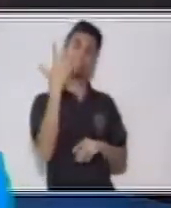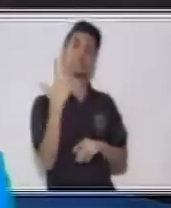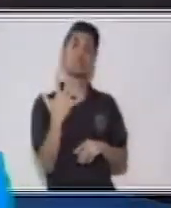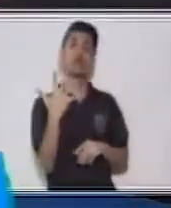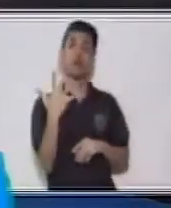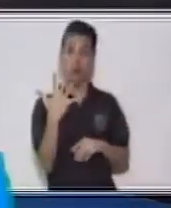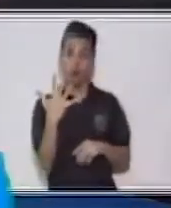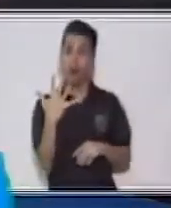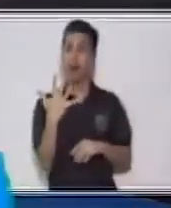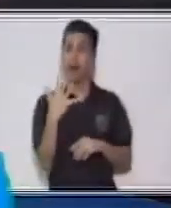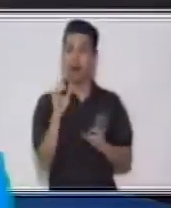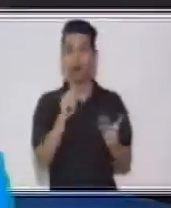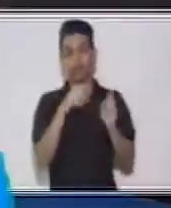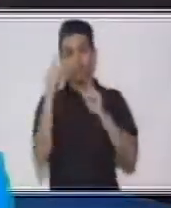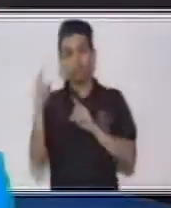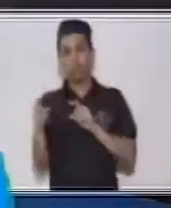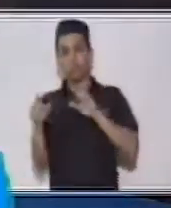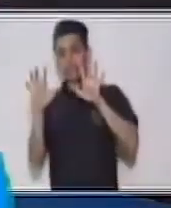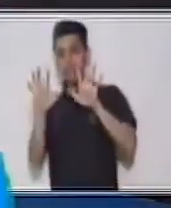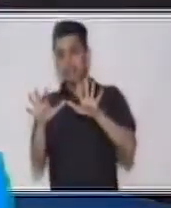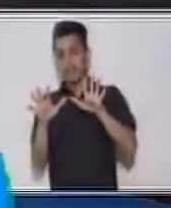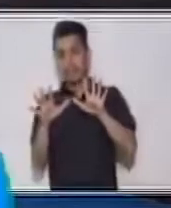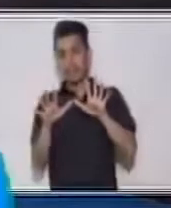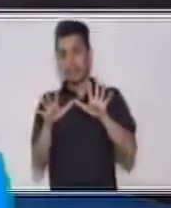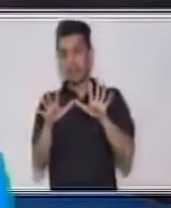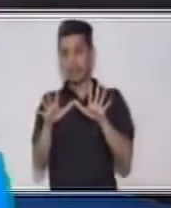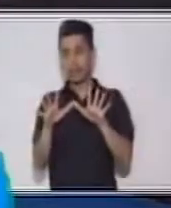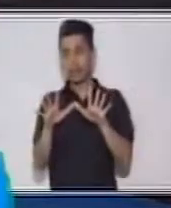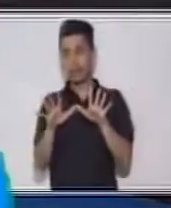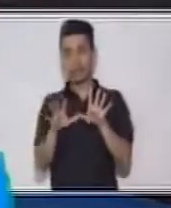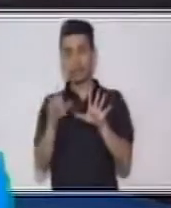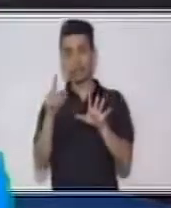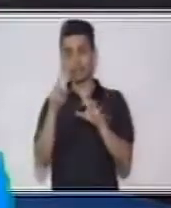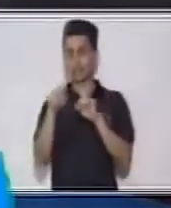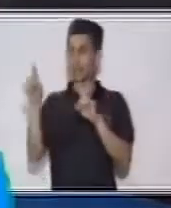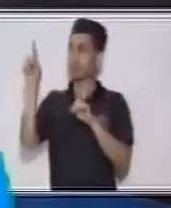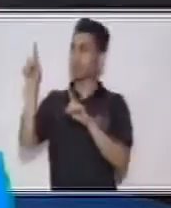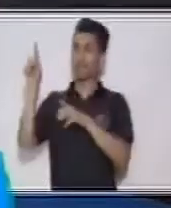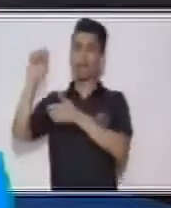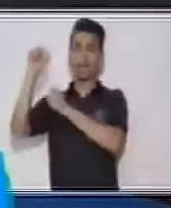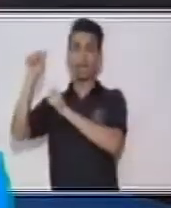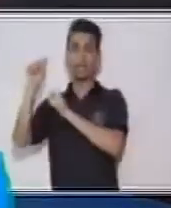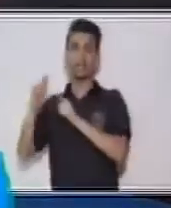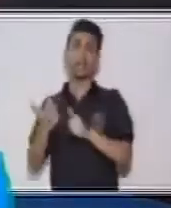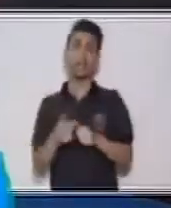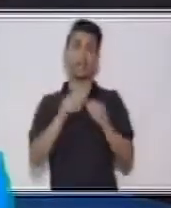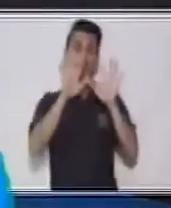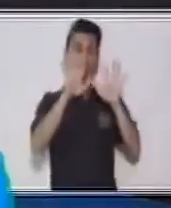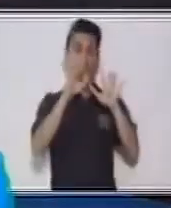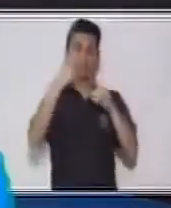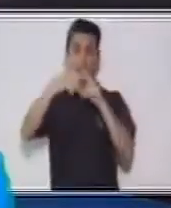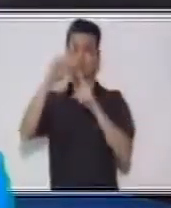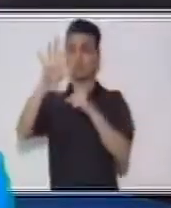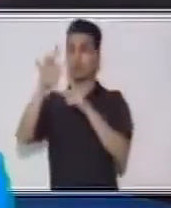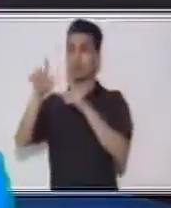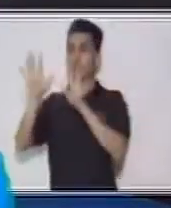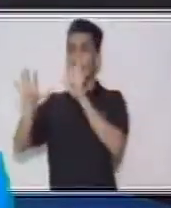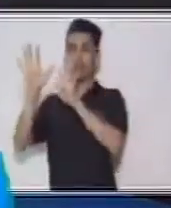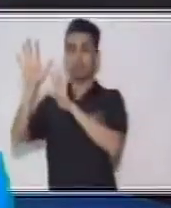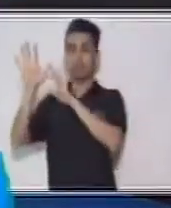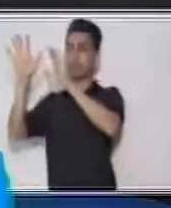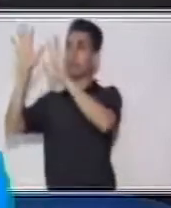de nuevo cómo acabamos de descubrir el patrón decimos 10 + 5 15 15